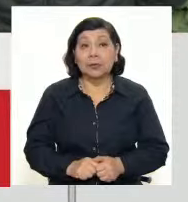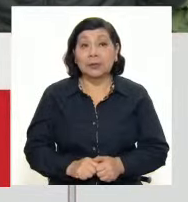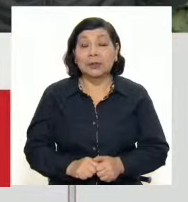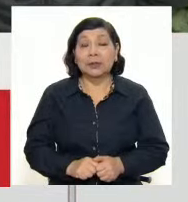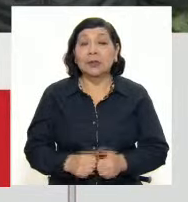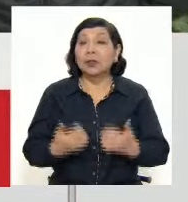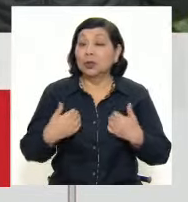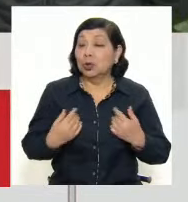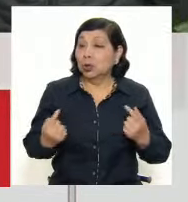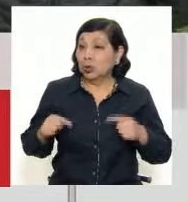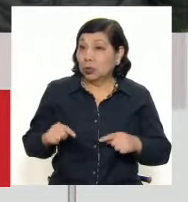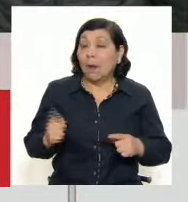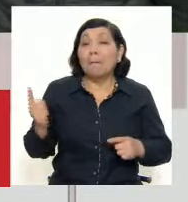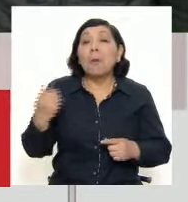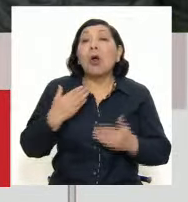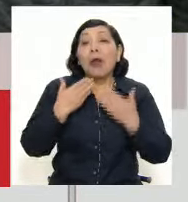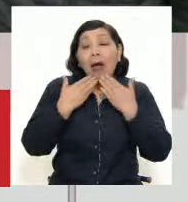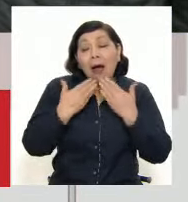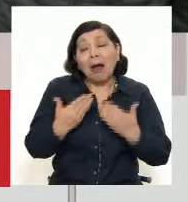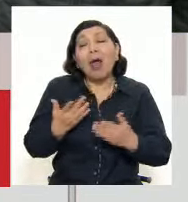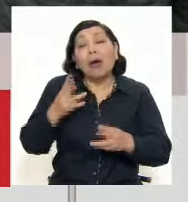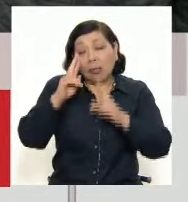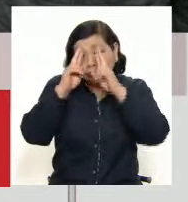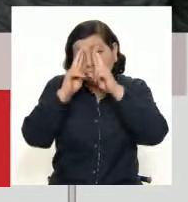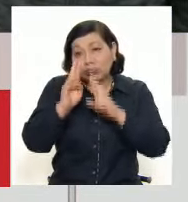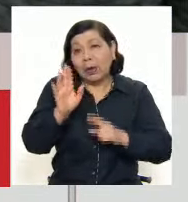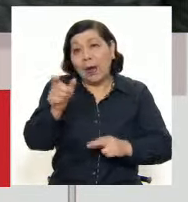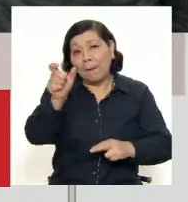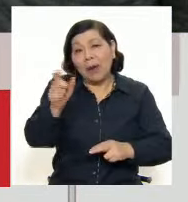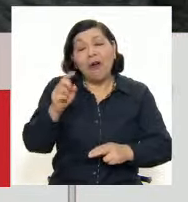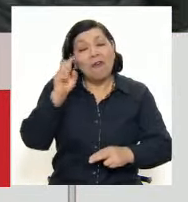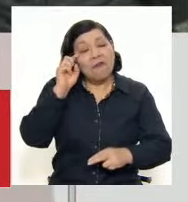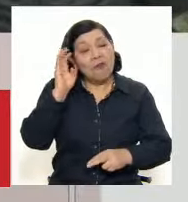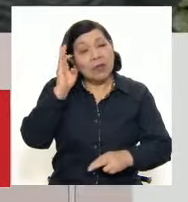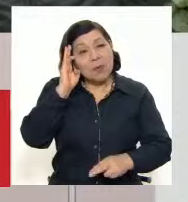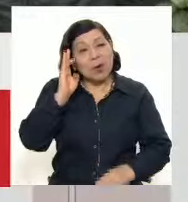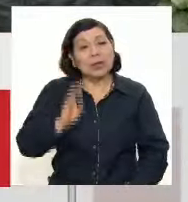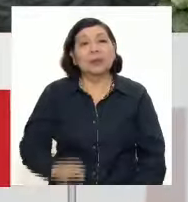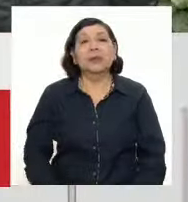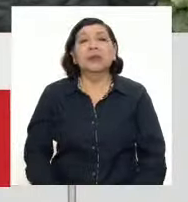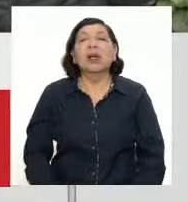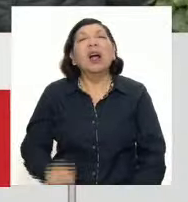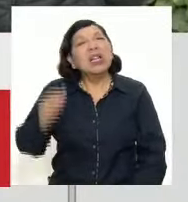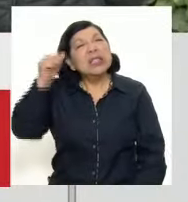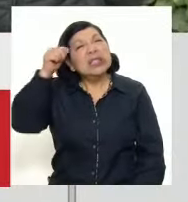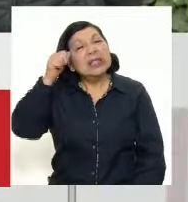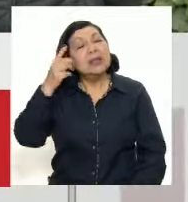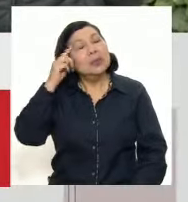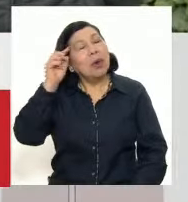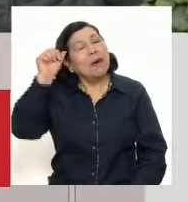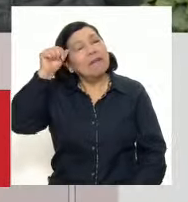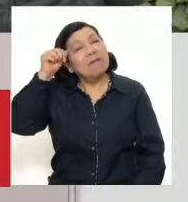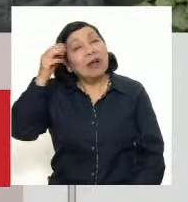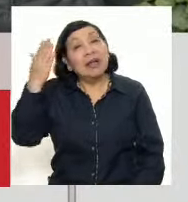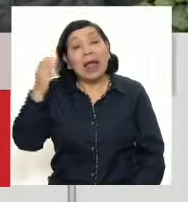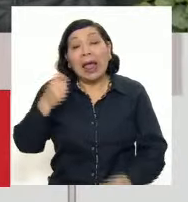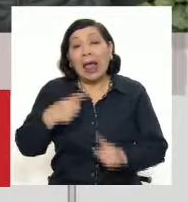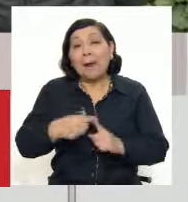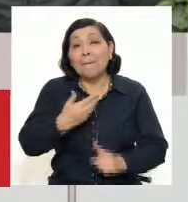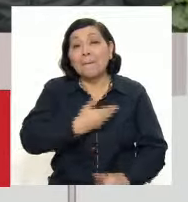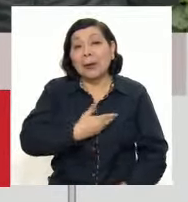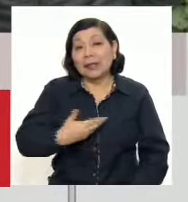digo, ¿no? Aquí mi asistencia es por agradecimiento y por respeto al señor Fujimori. ¿Cuál es el recuerdo que tú te vas a llevar de repente del